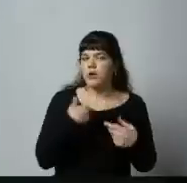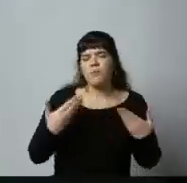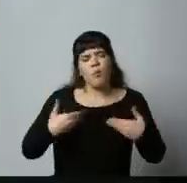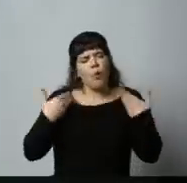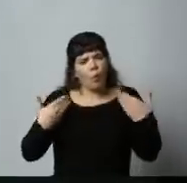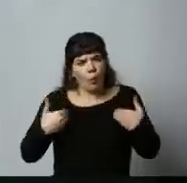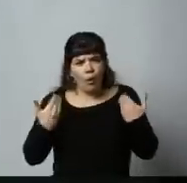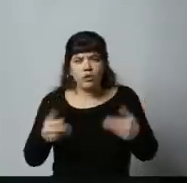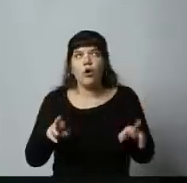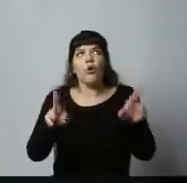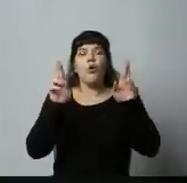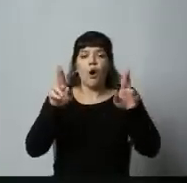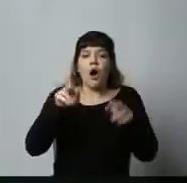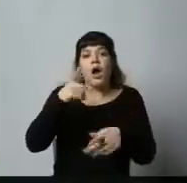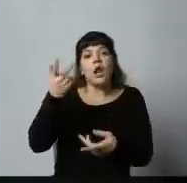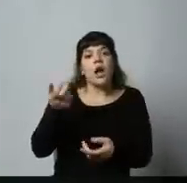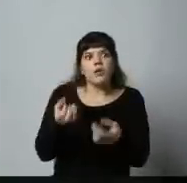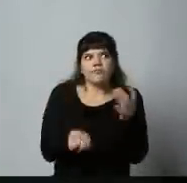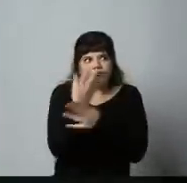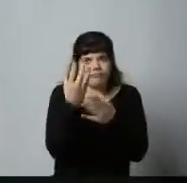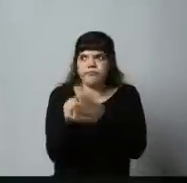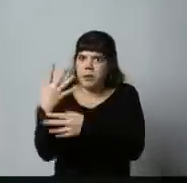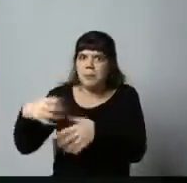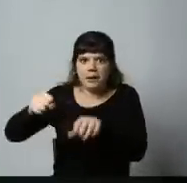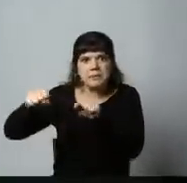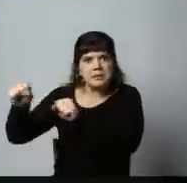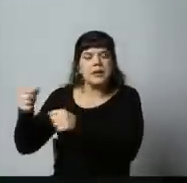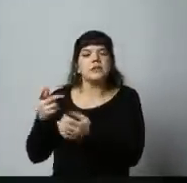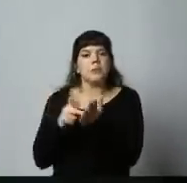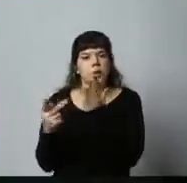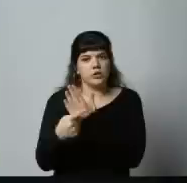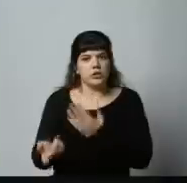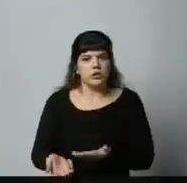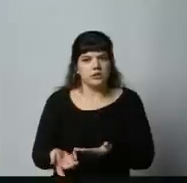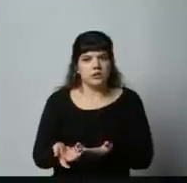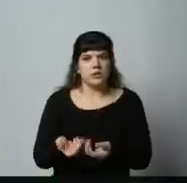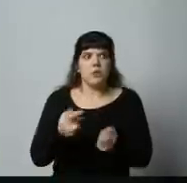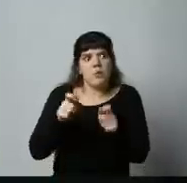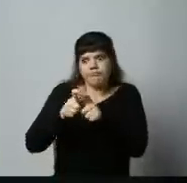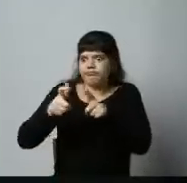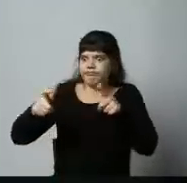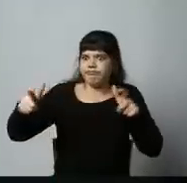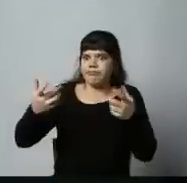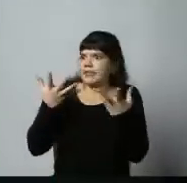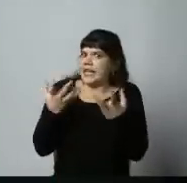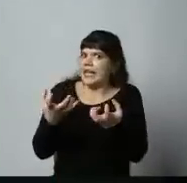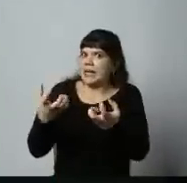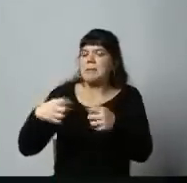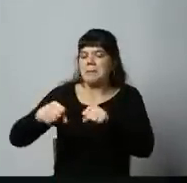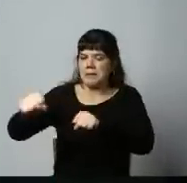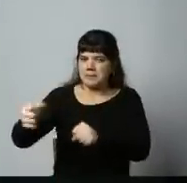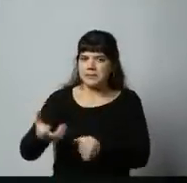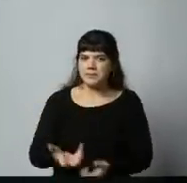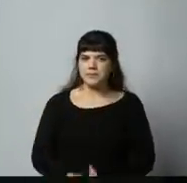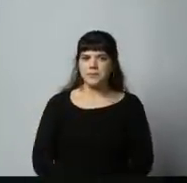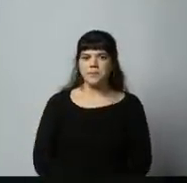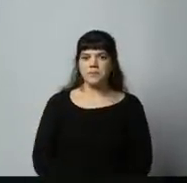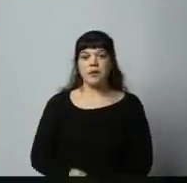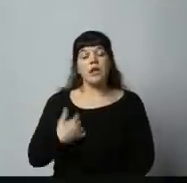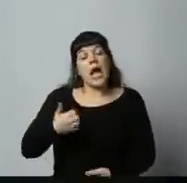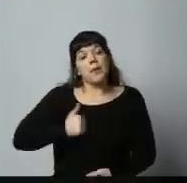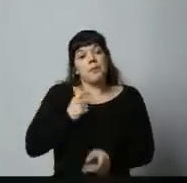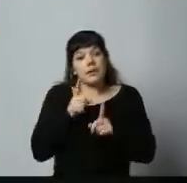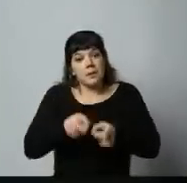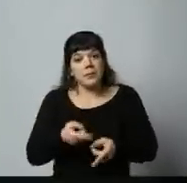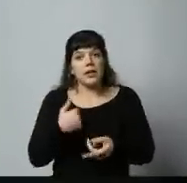ojalá surjan nuevos proyectos como diría Mao que florezcan mil flores aprovecho